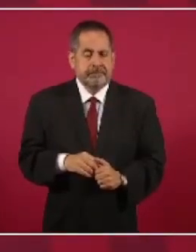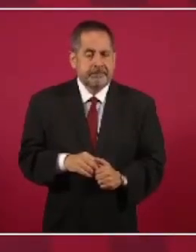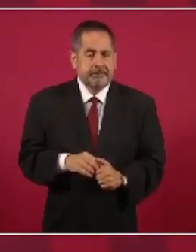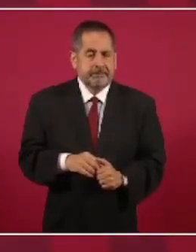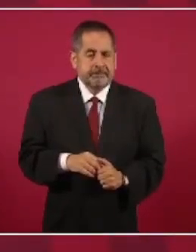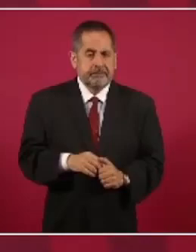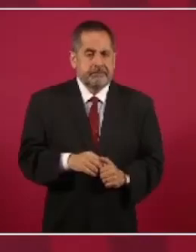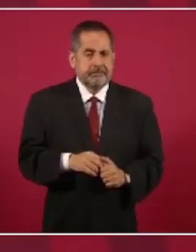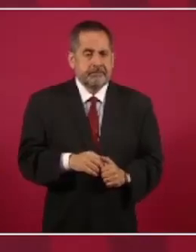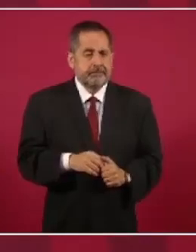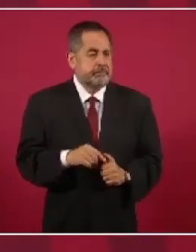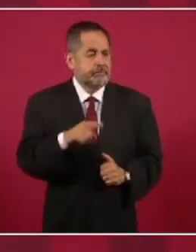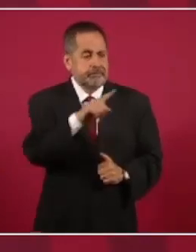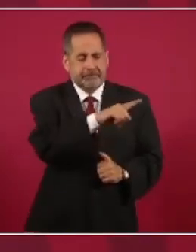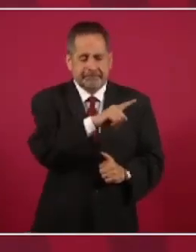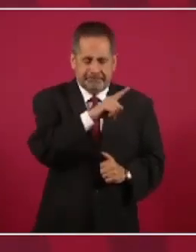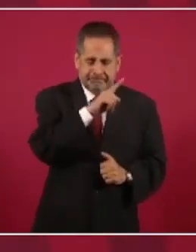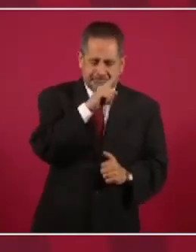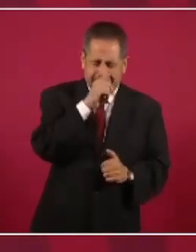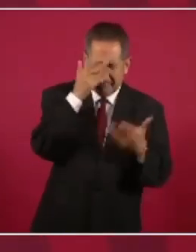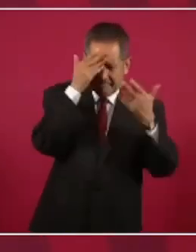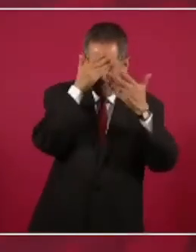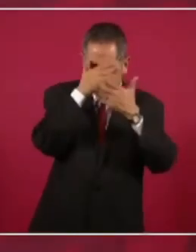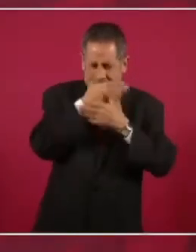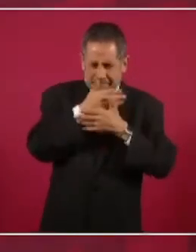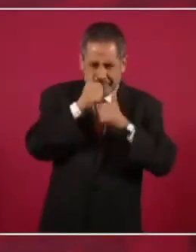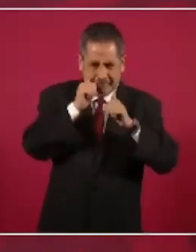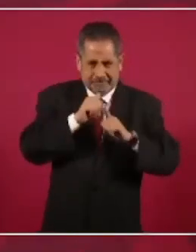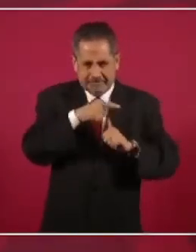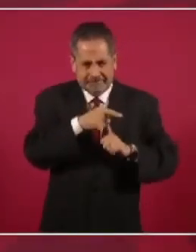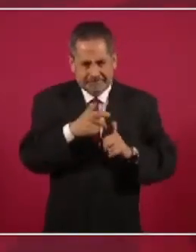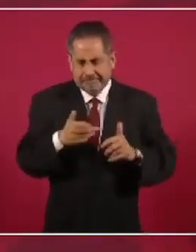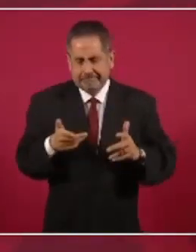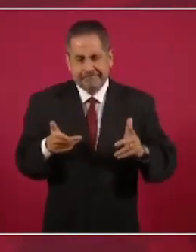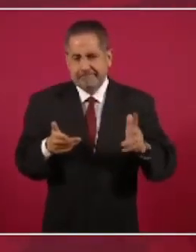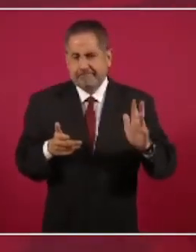se le nubla la vista